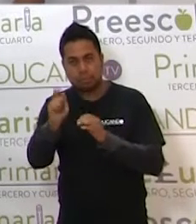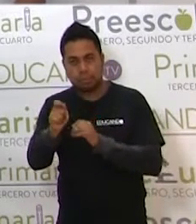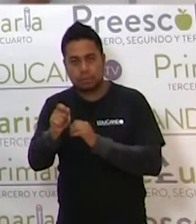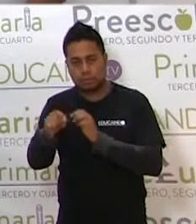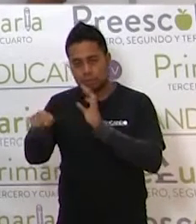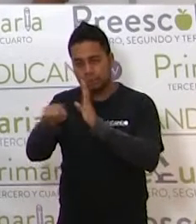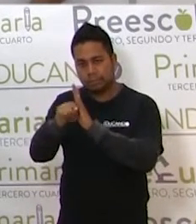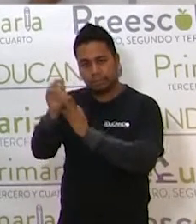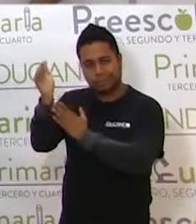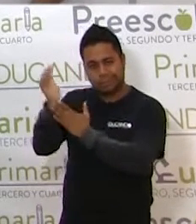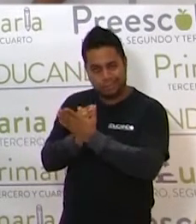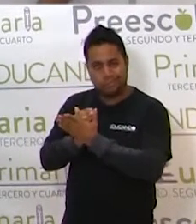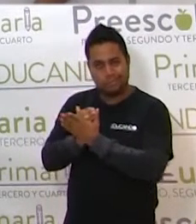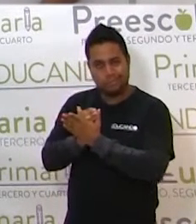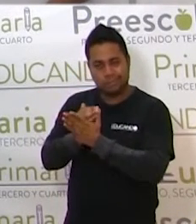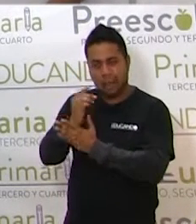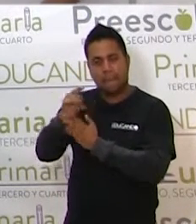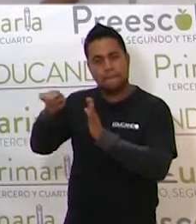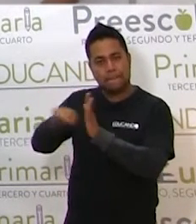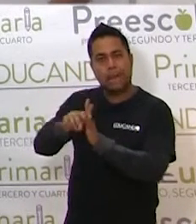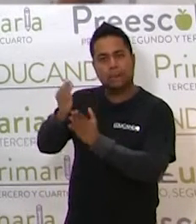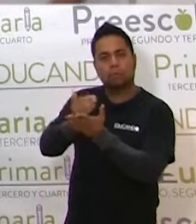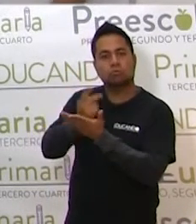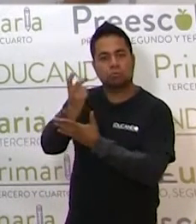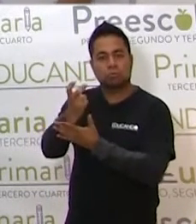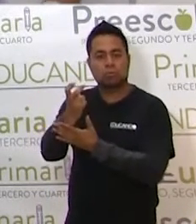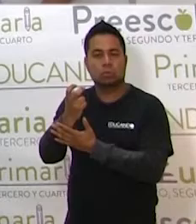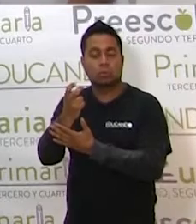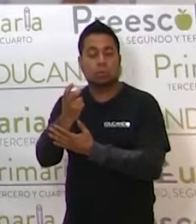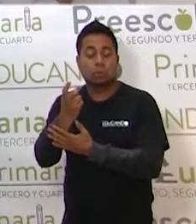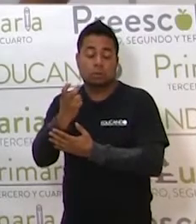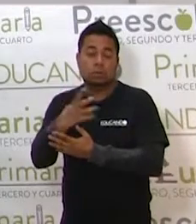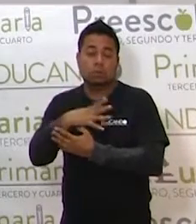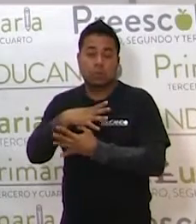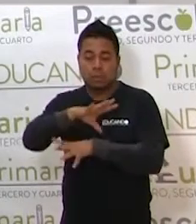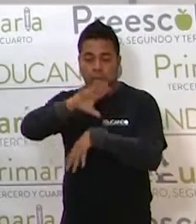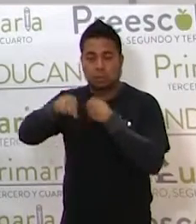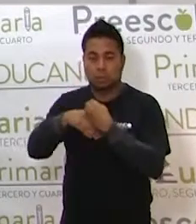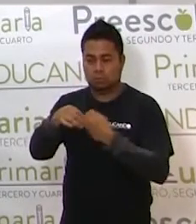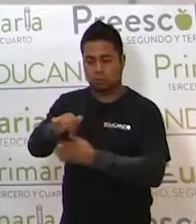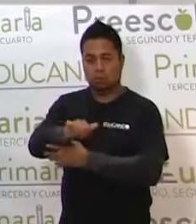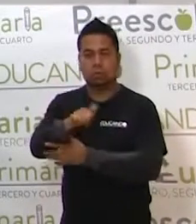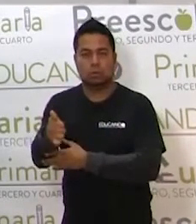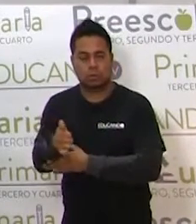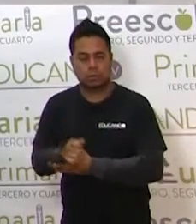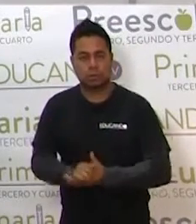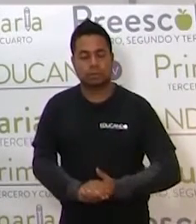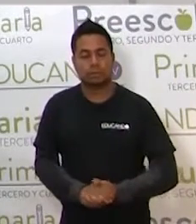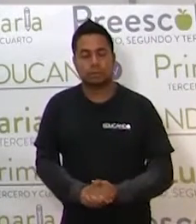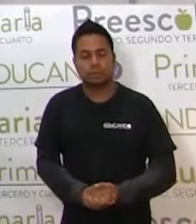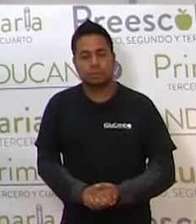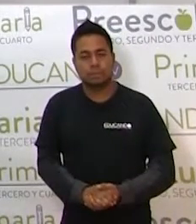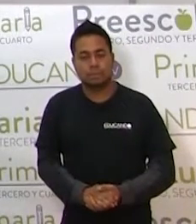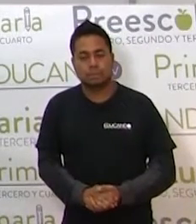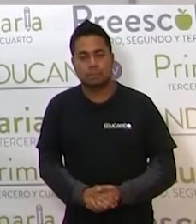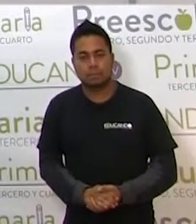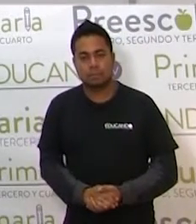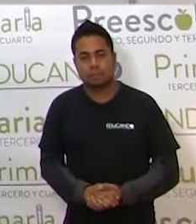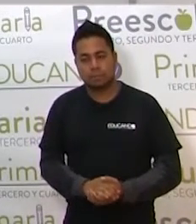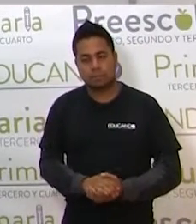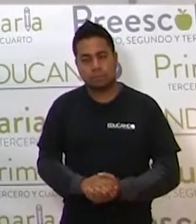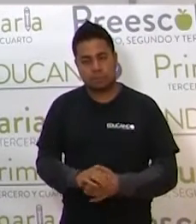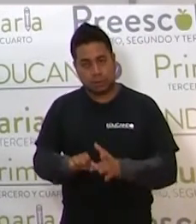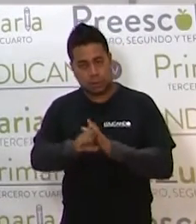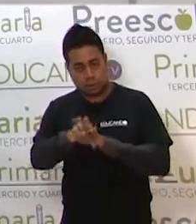restar 1 por lo tanto va a tener 11 bien si es